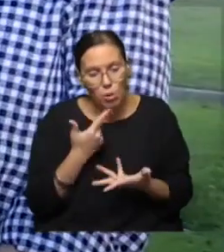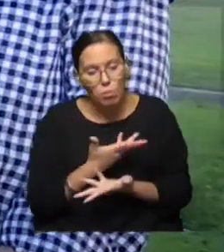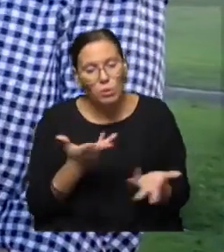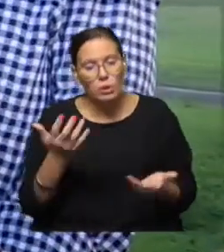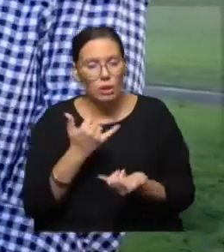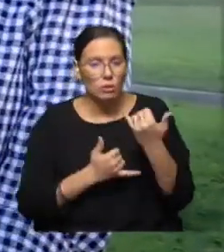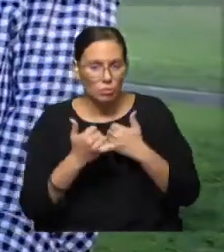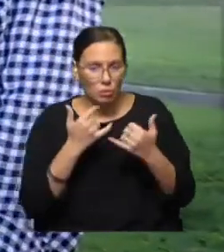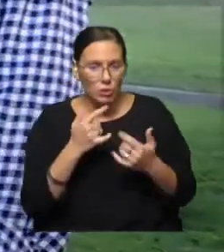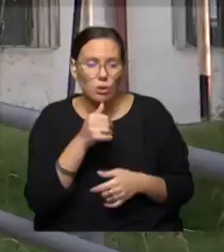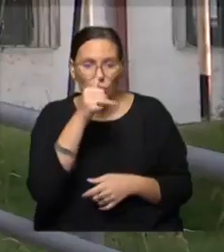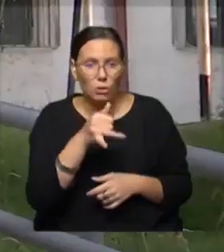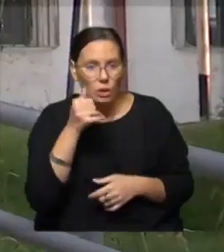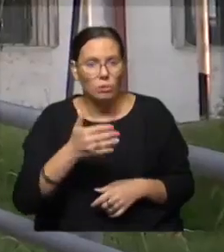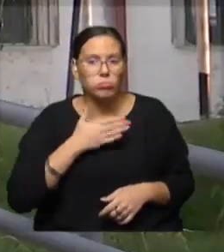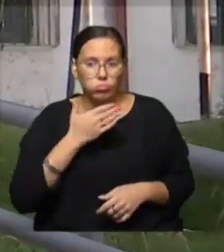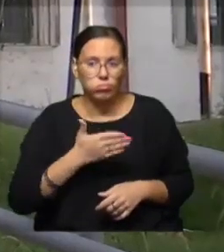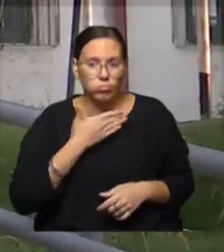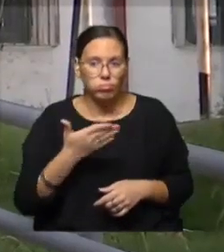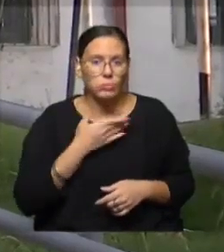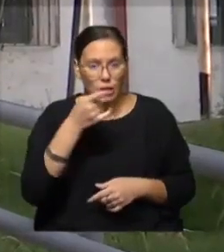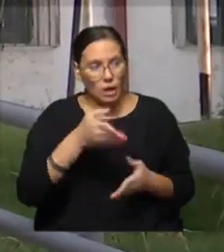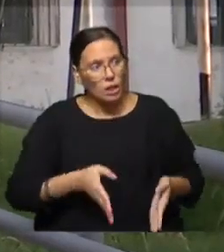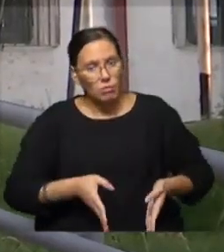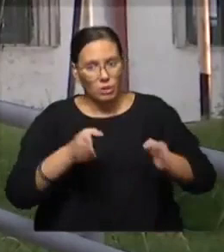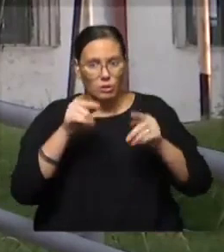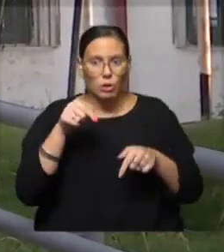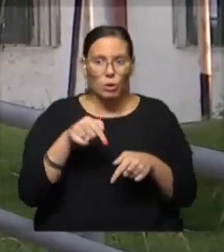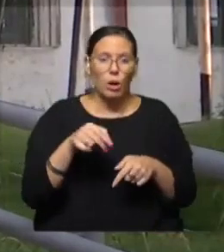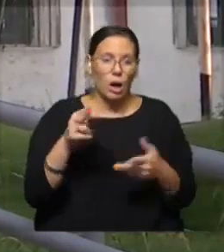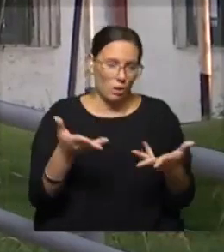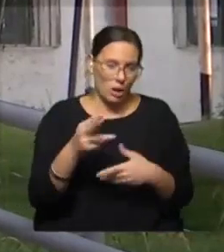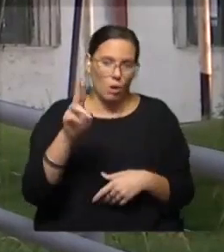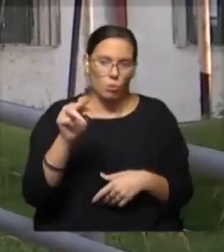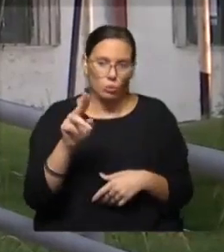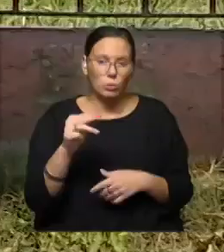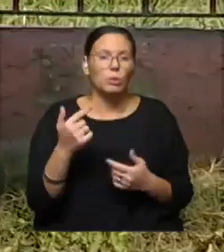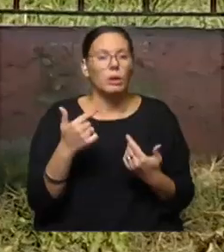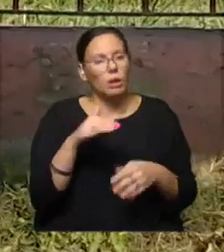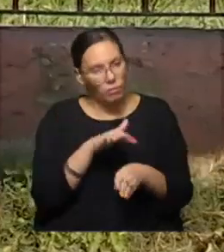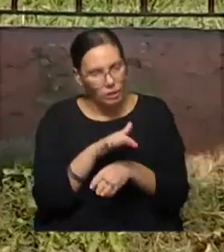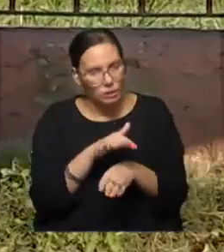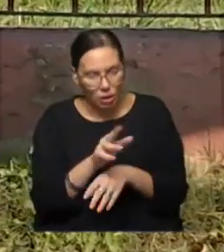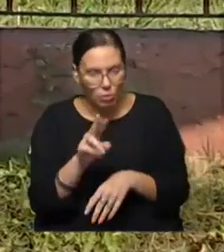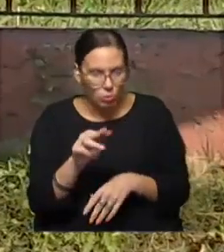eso es reclamar en ese edificio que hoy es una UTU y que saludamos que sea así.